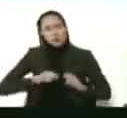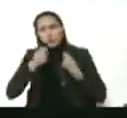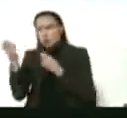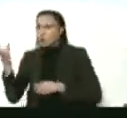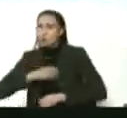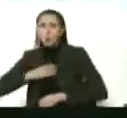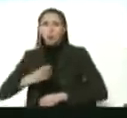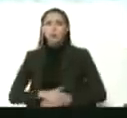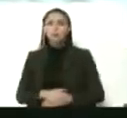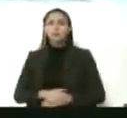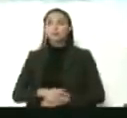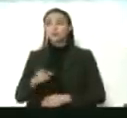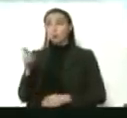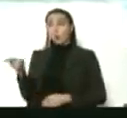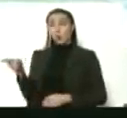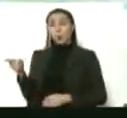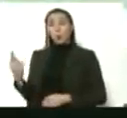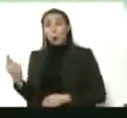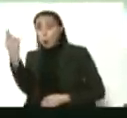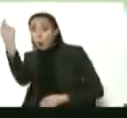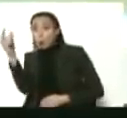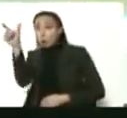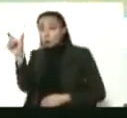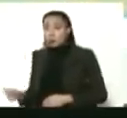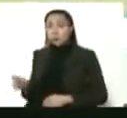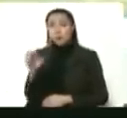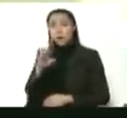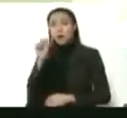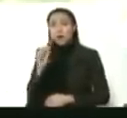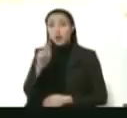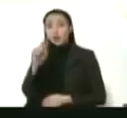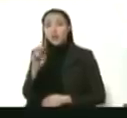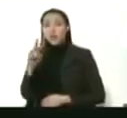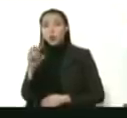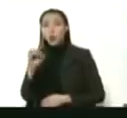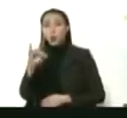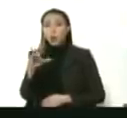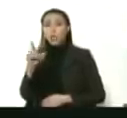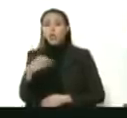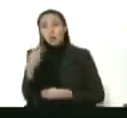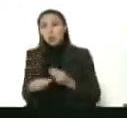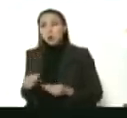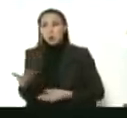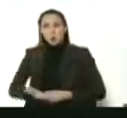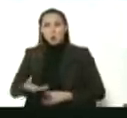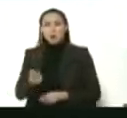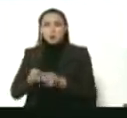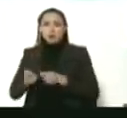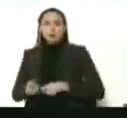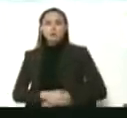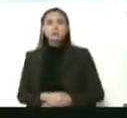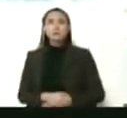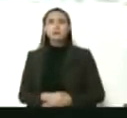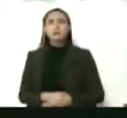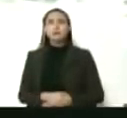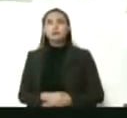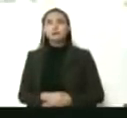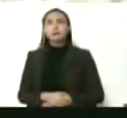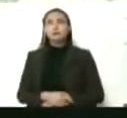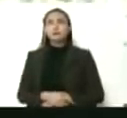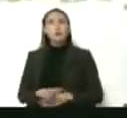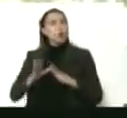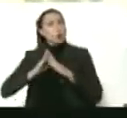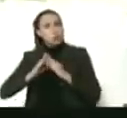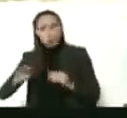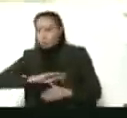Se les aplicó a uno de los dos esteroides, que era recomendable en uno de los casos. Se les aplicó todo